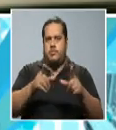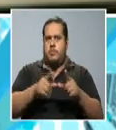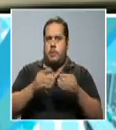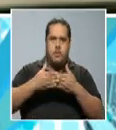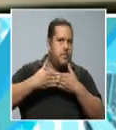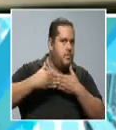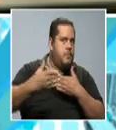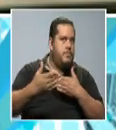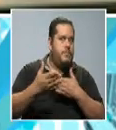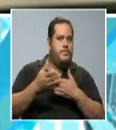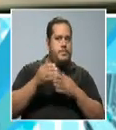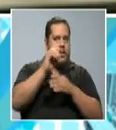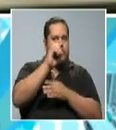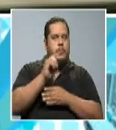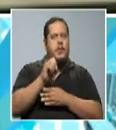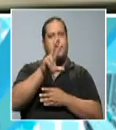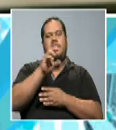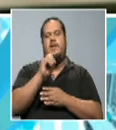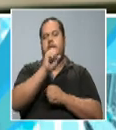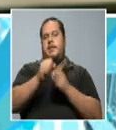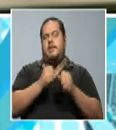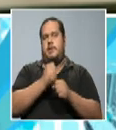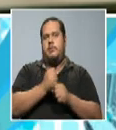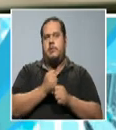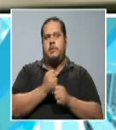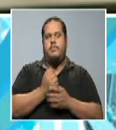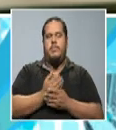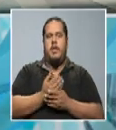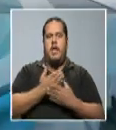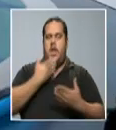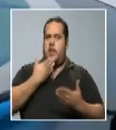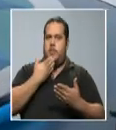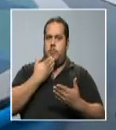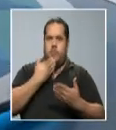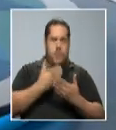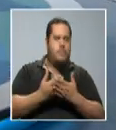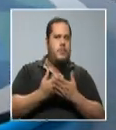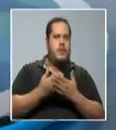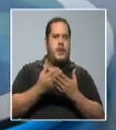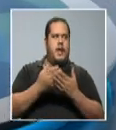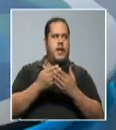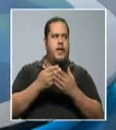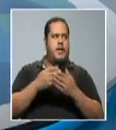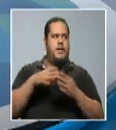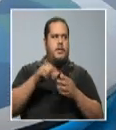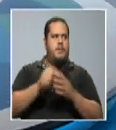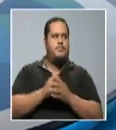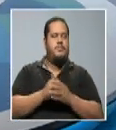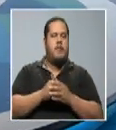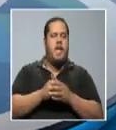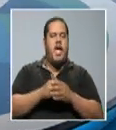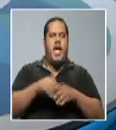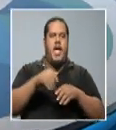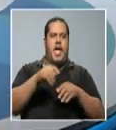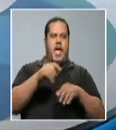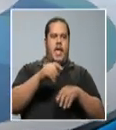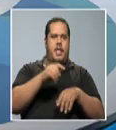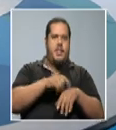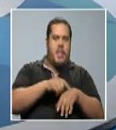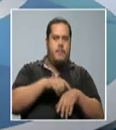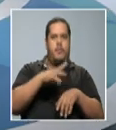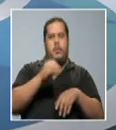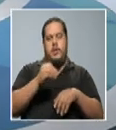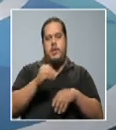mercado, que en promedio es de 30 años, pues es una buena alternativa. Plazo y moneda son dos de las preguntas